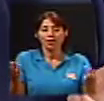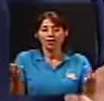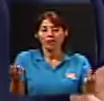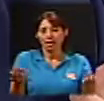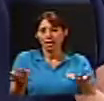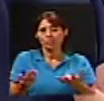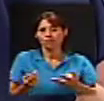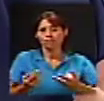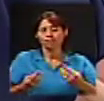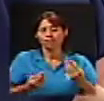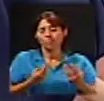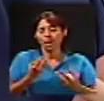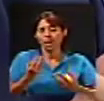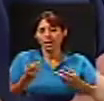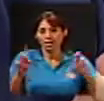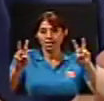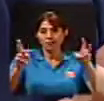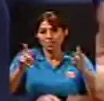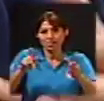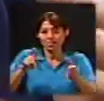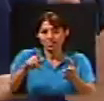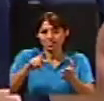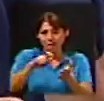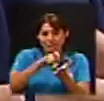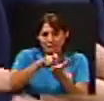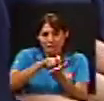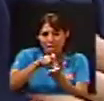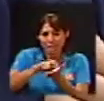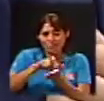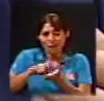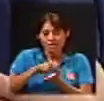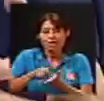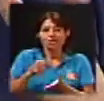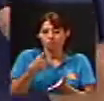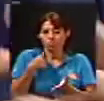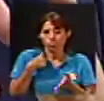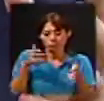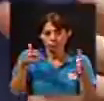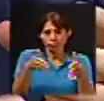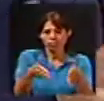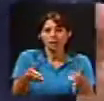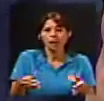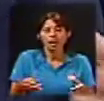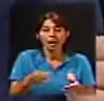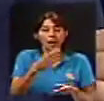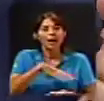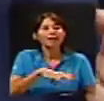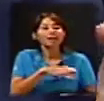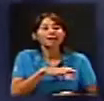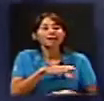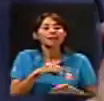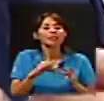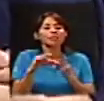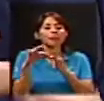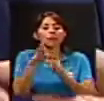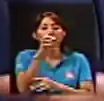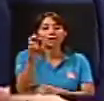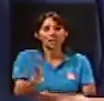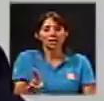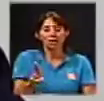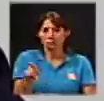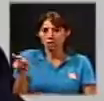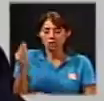que en temas de escribir es lo que he estado pues un poco hablando más, que es sobre estas características muy particulares de Costa Rica que usted debe conocer muy